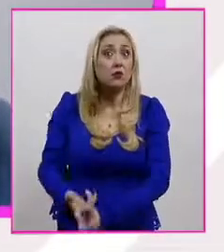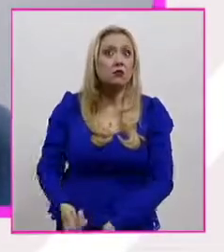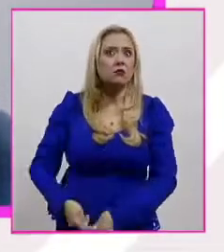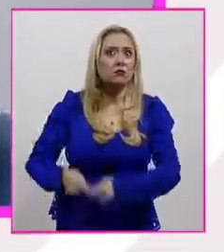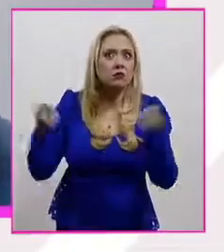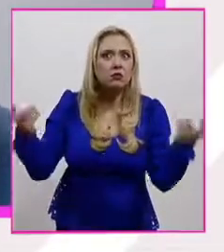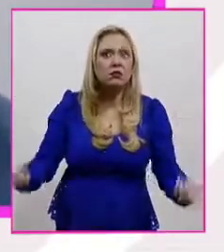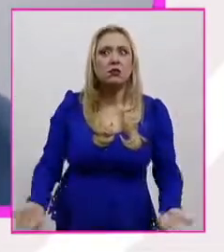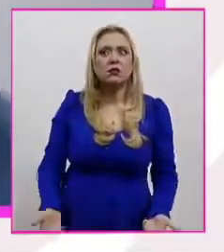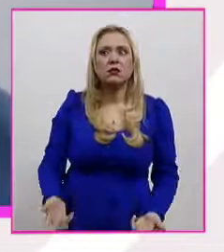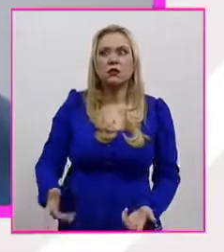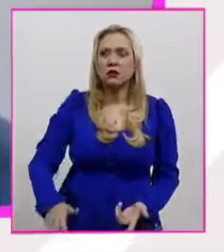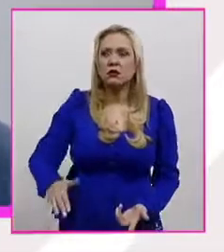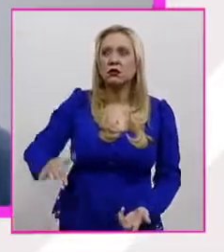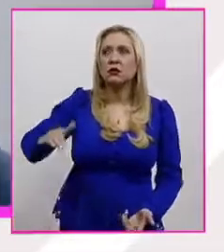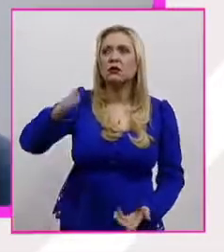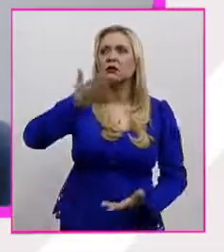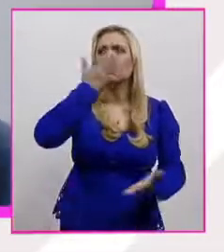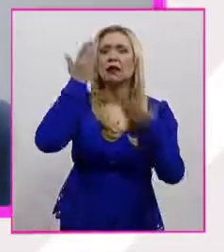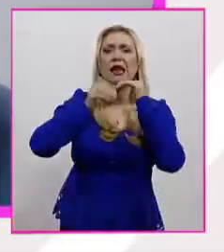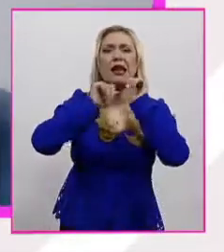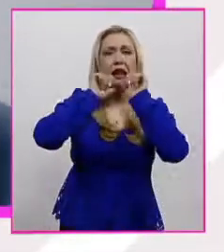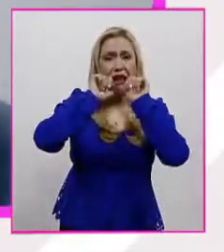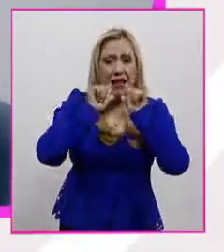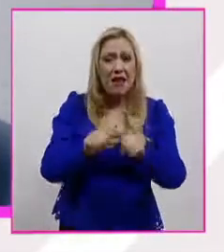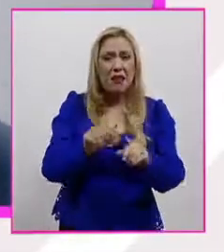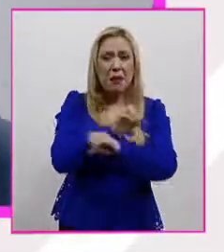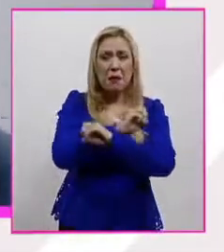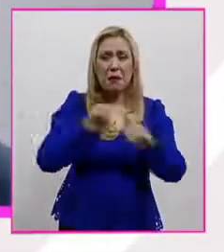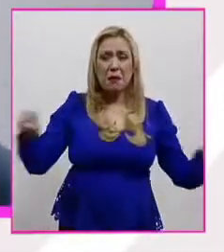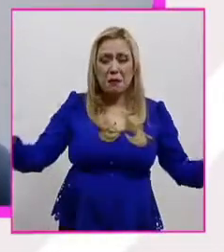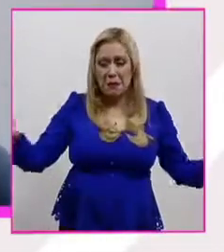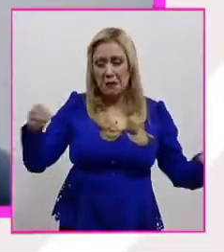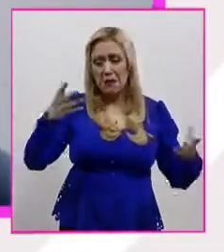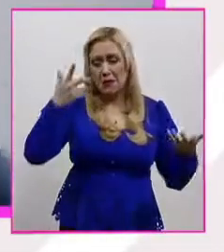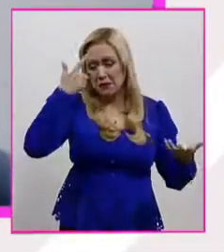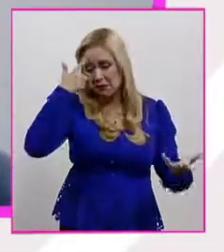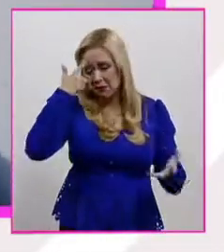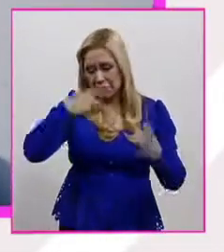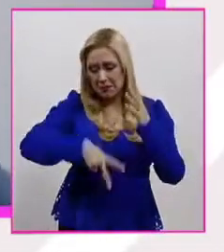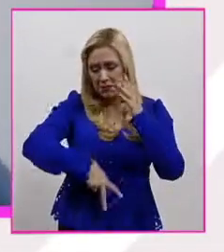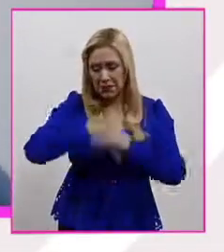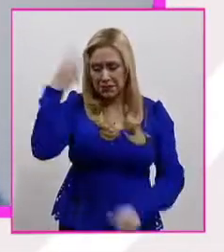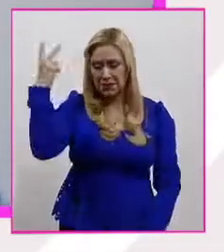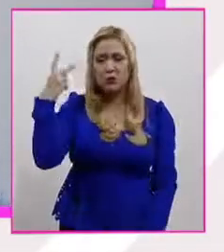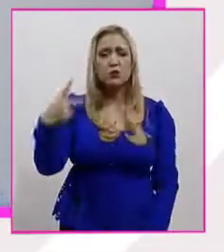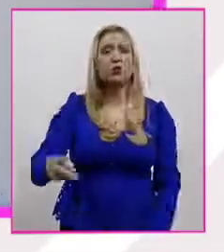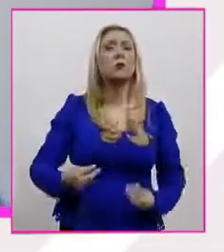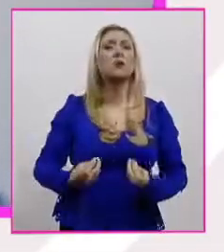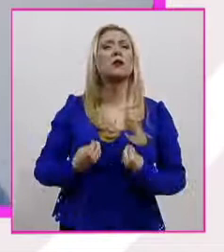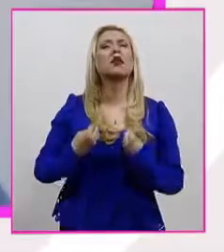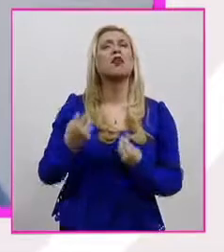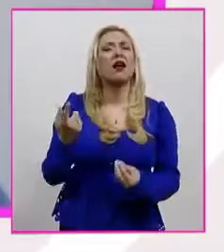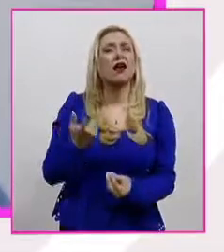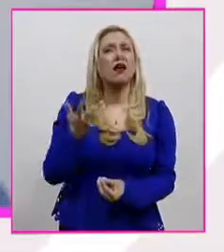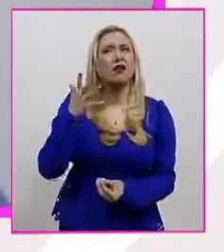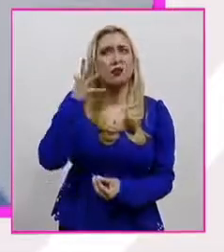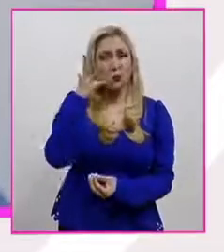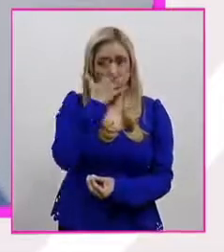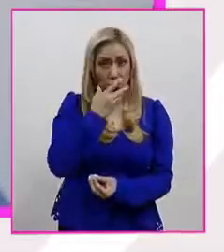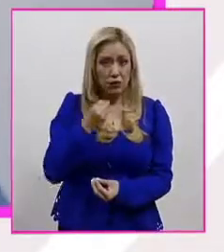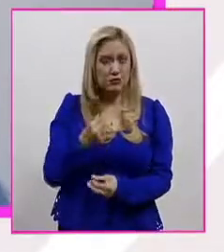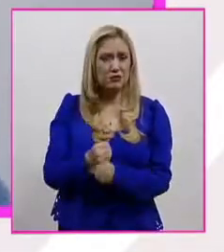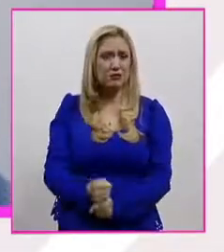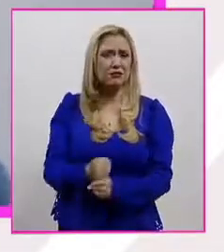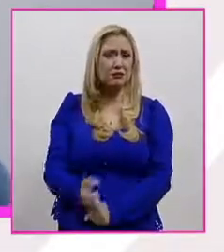desarrollo educativo, que el mismo Estado hace que sea violento para su experiencia de vida, ¿no? Entonces, mientras nosotros culturalmente